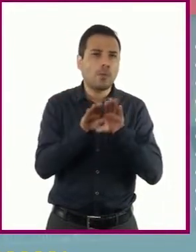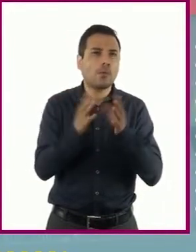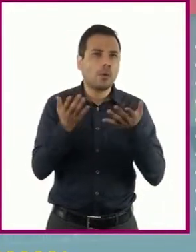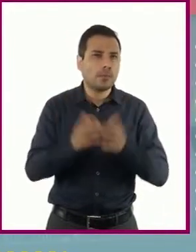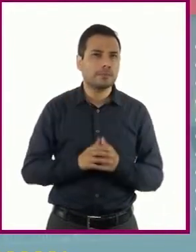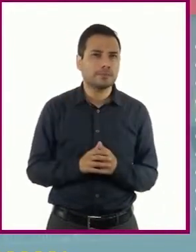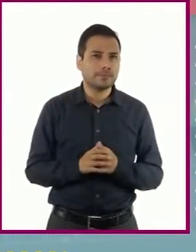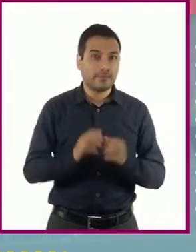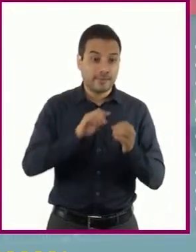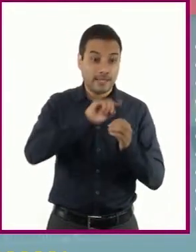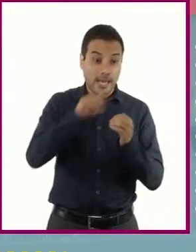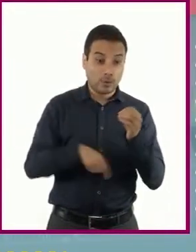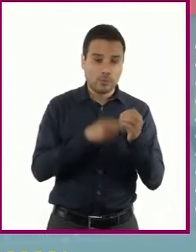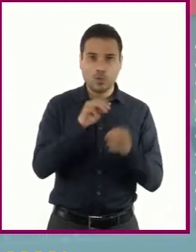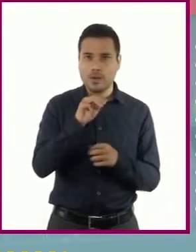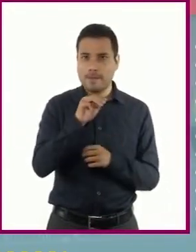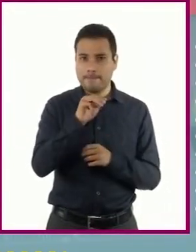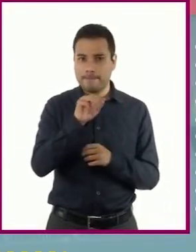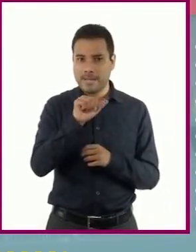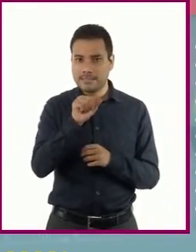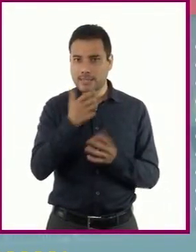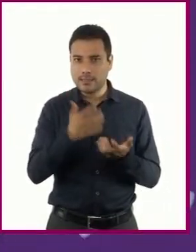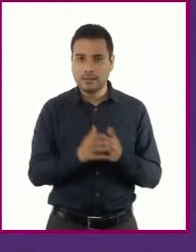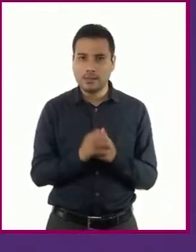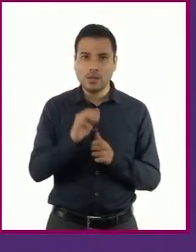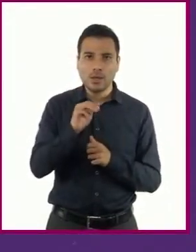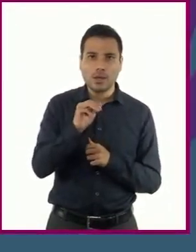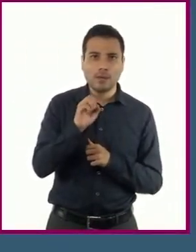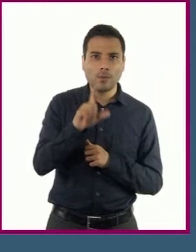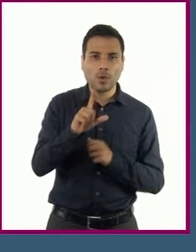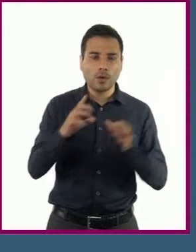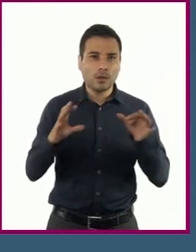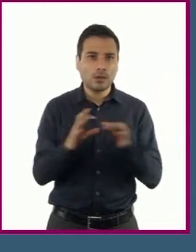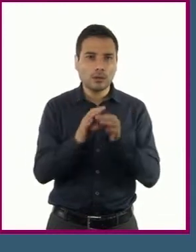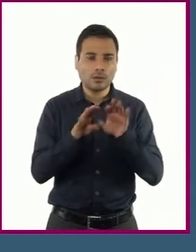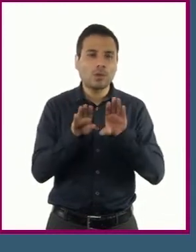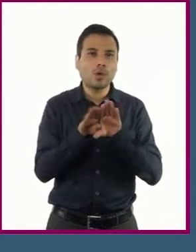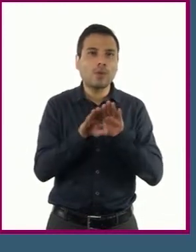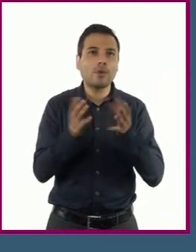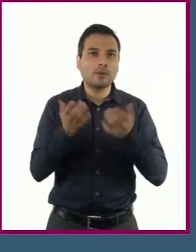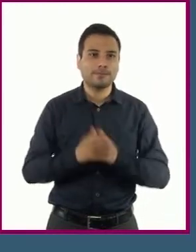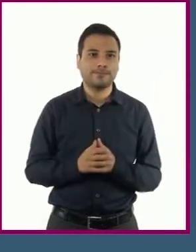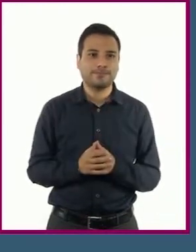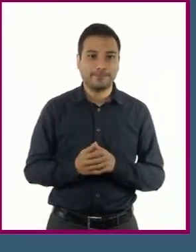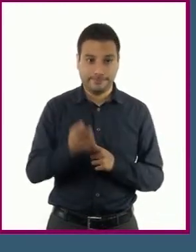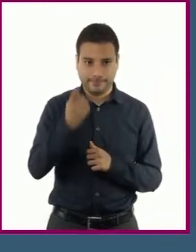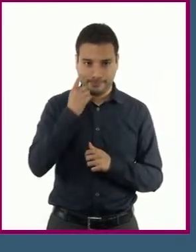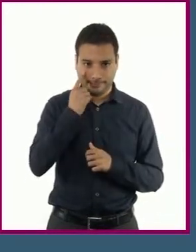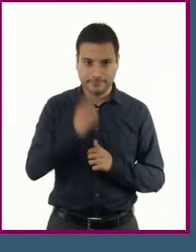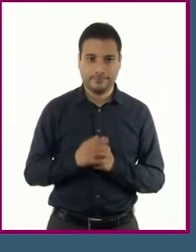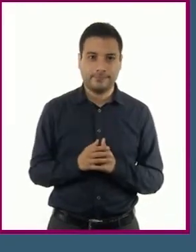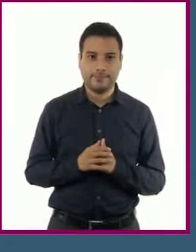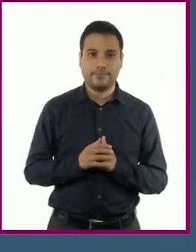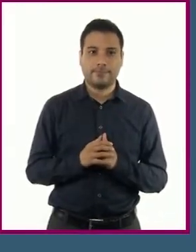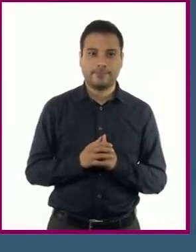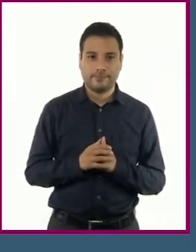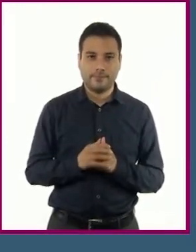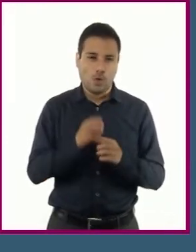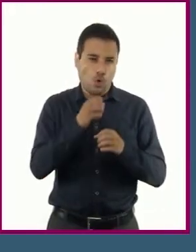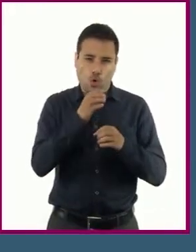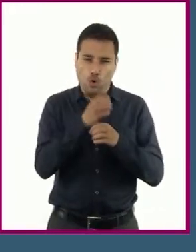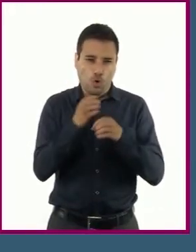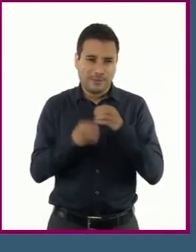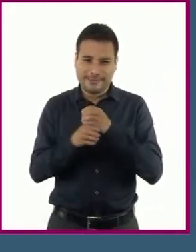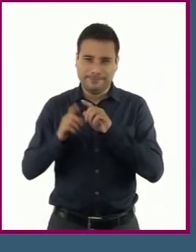masa de un átomo con la masa molar de ese átomo? La masa en gramos de un mol de cualquier sustancia se conoce